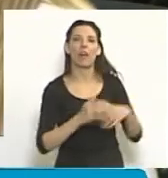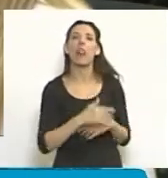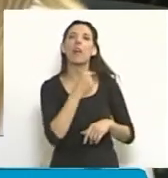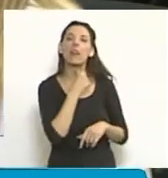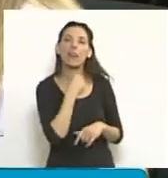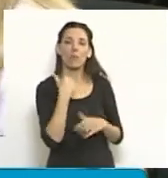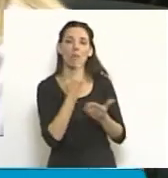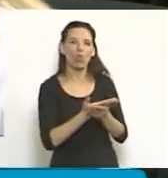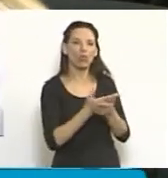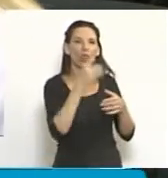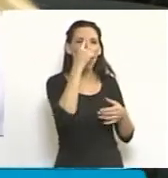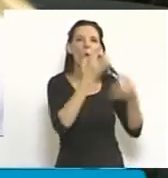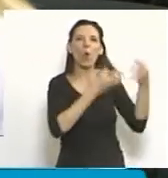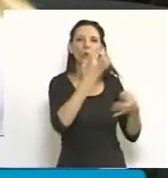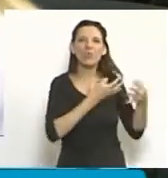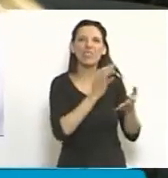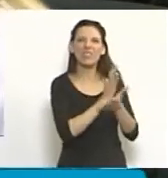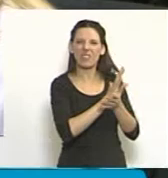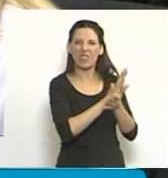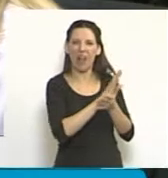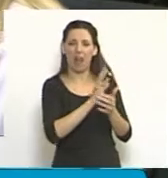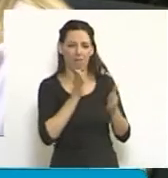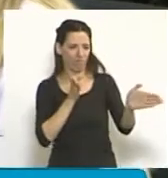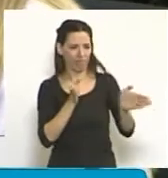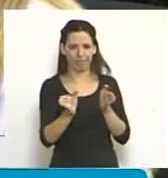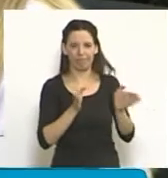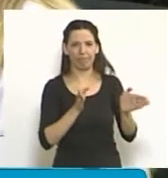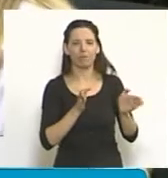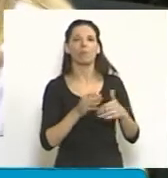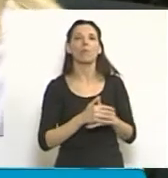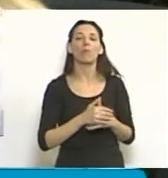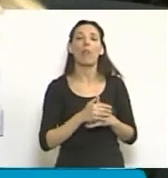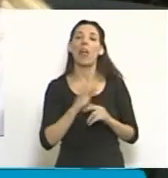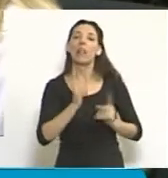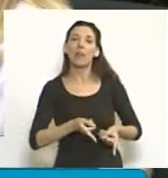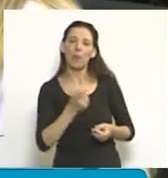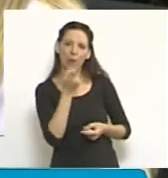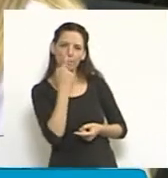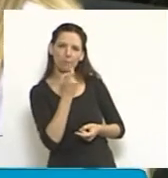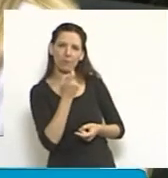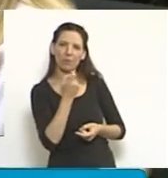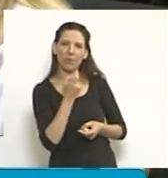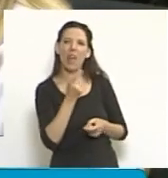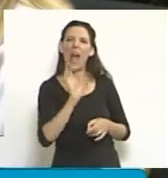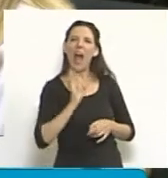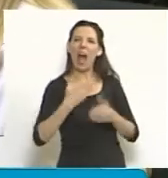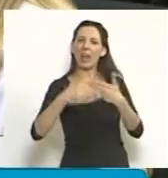de generar una justicia paralela. Así como hemos advertido